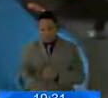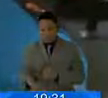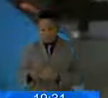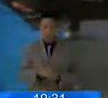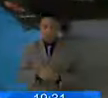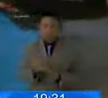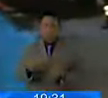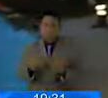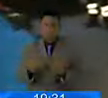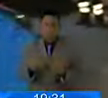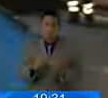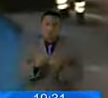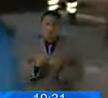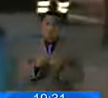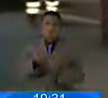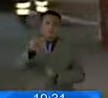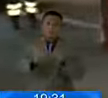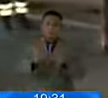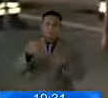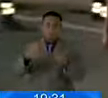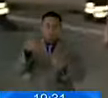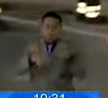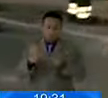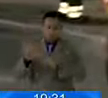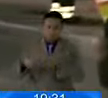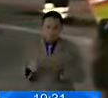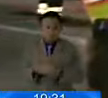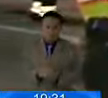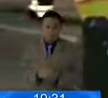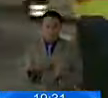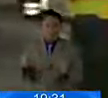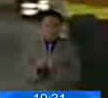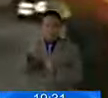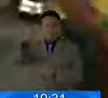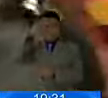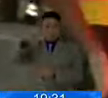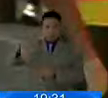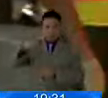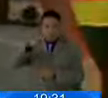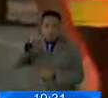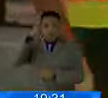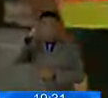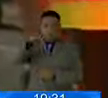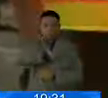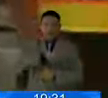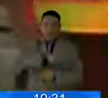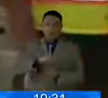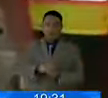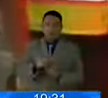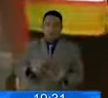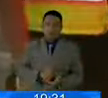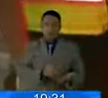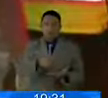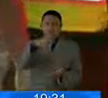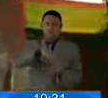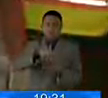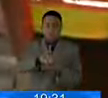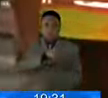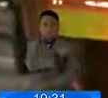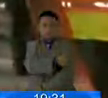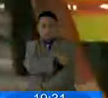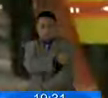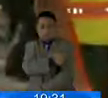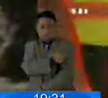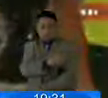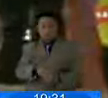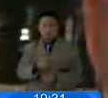oficial preliminar que se ha trabajado con los rescatistas de la Policía Nacional, Policía Metropolitana, Cuerpo de Bomberos de Cayambe, Cruz Roja, Panavial,